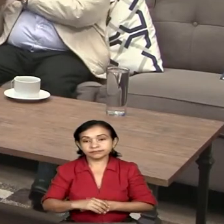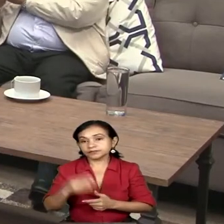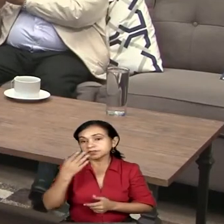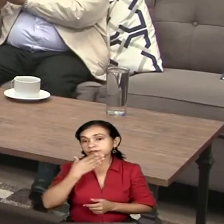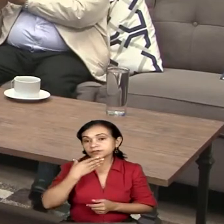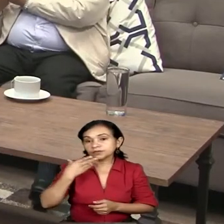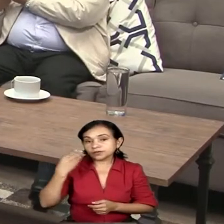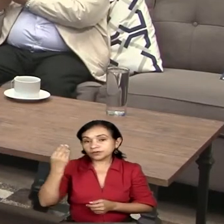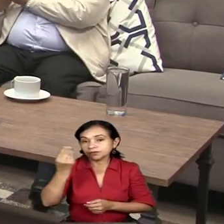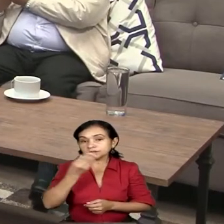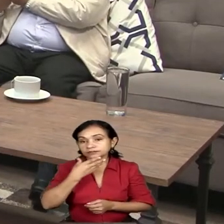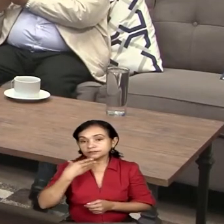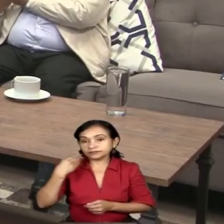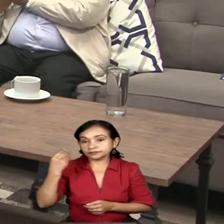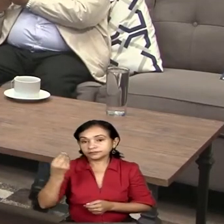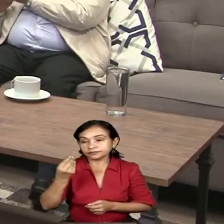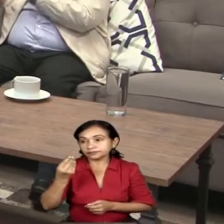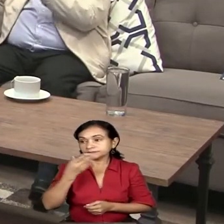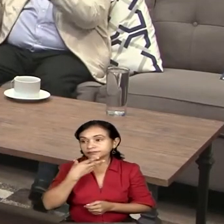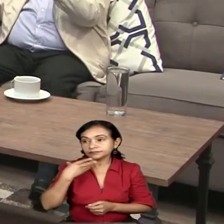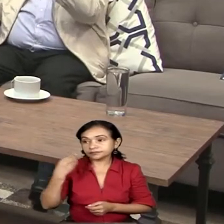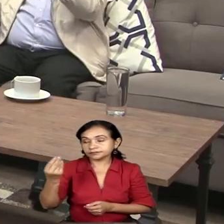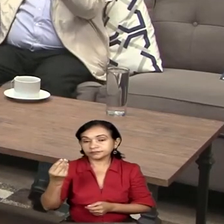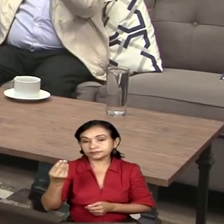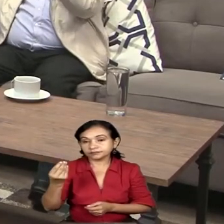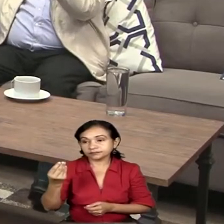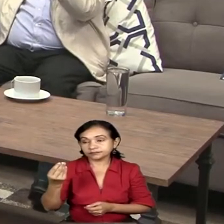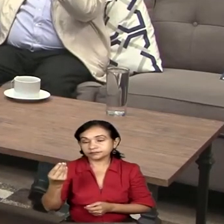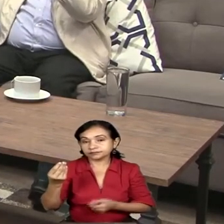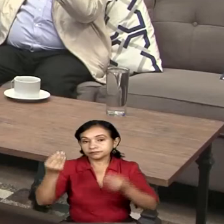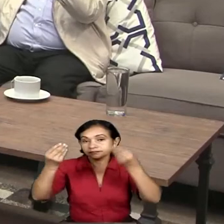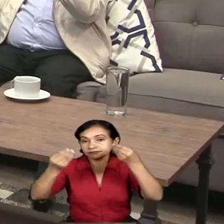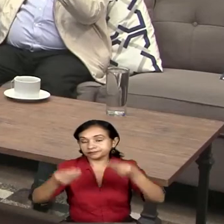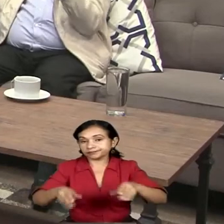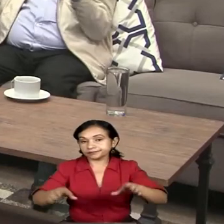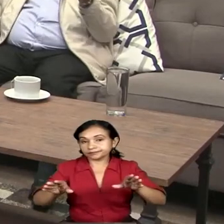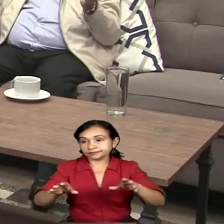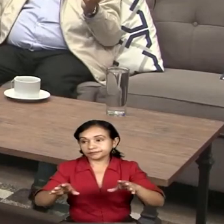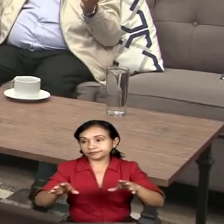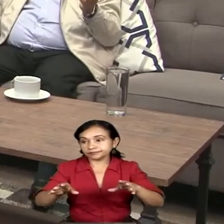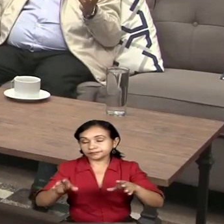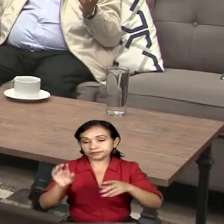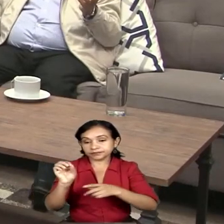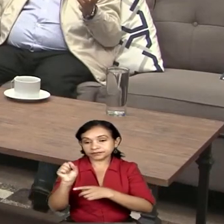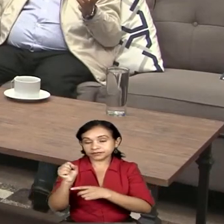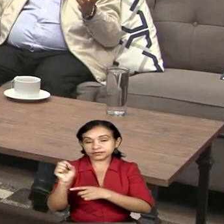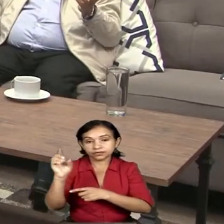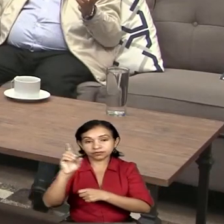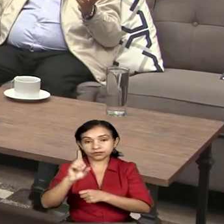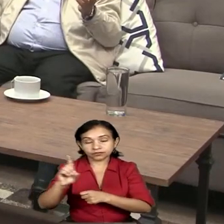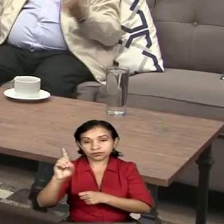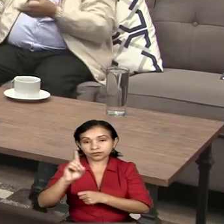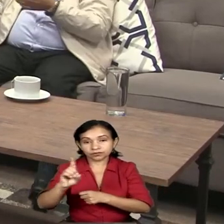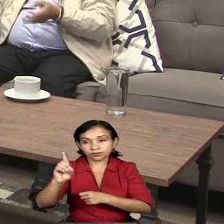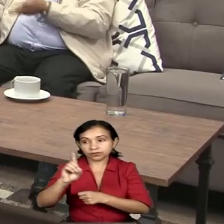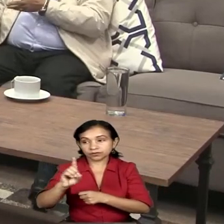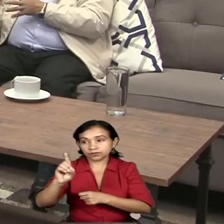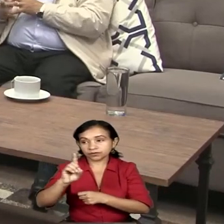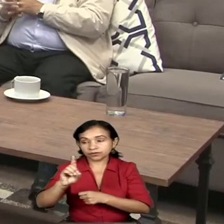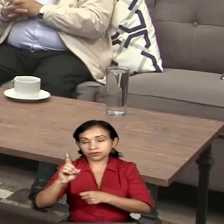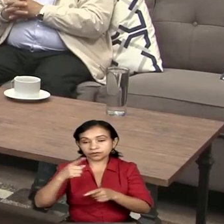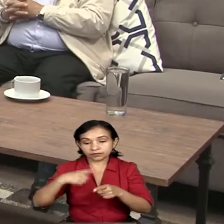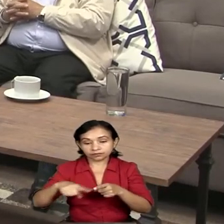jóvenes que pierden, entre comillas, su fin de semana sin que les